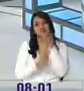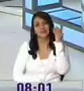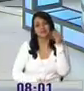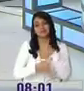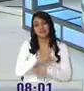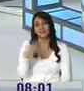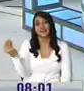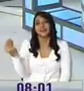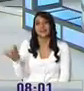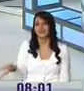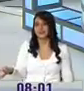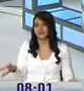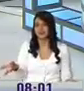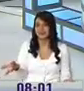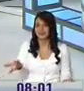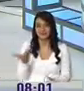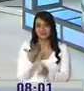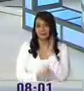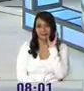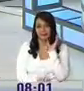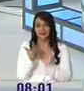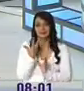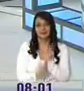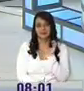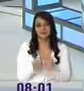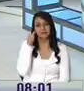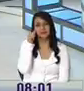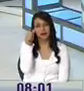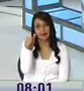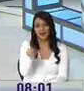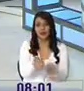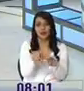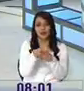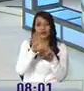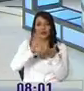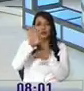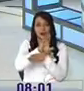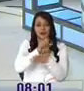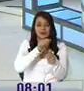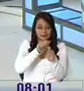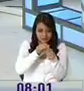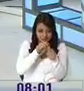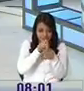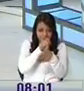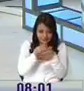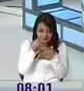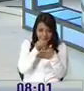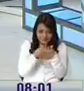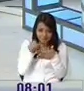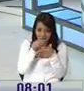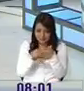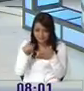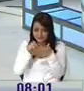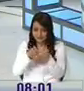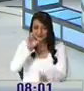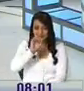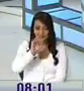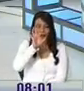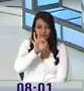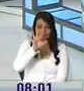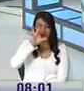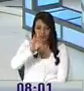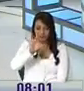y lección vamos a poner al Robert como en el colegio Las planas 09 una plana entera para